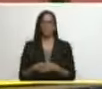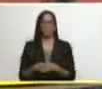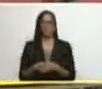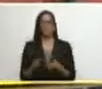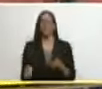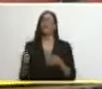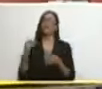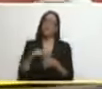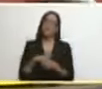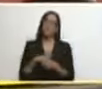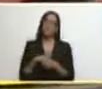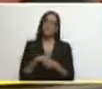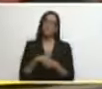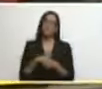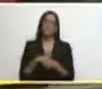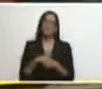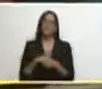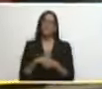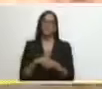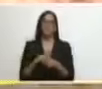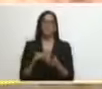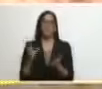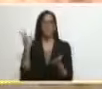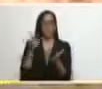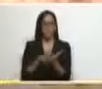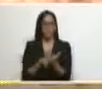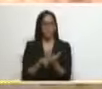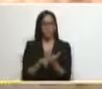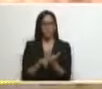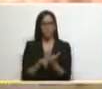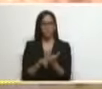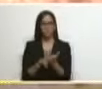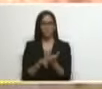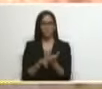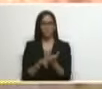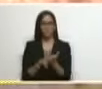Además se establece la